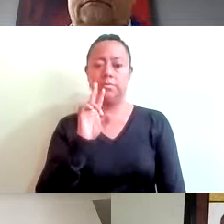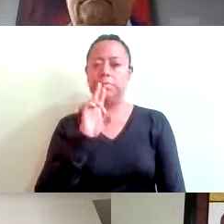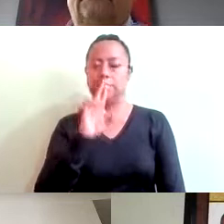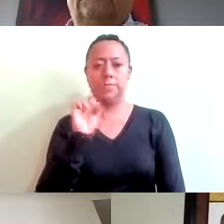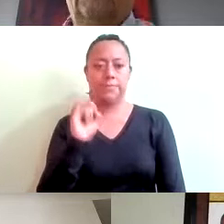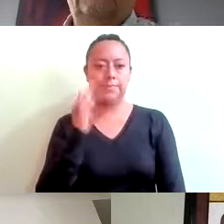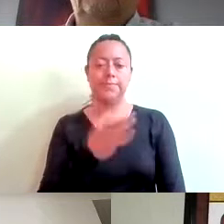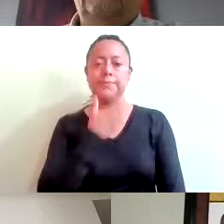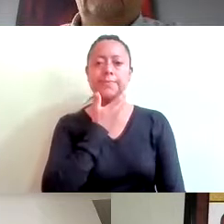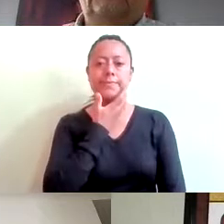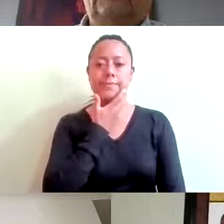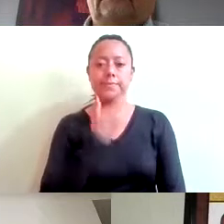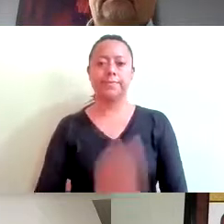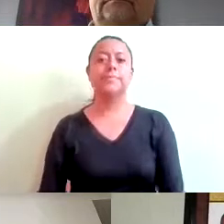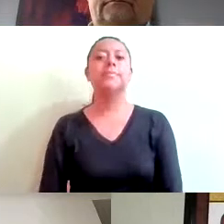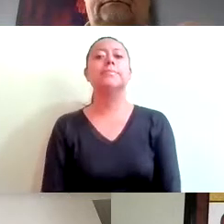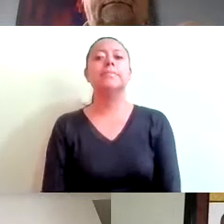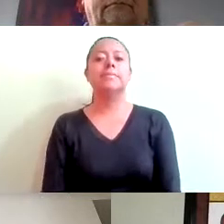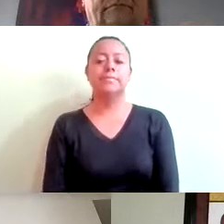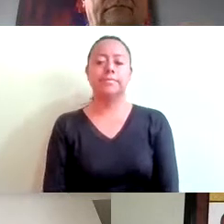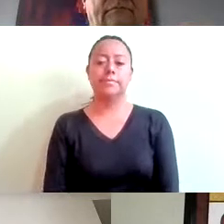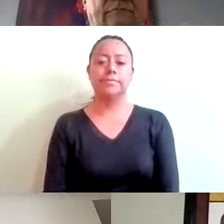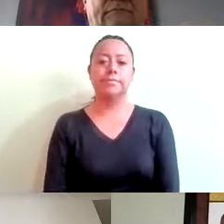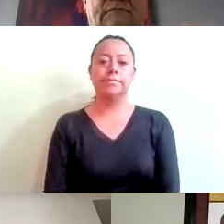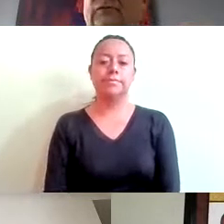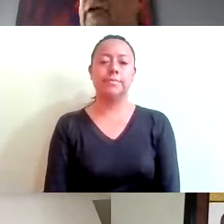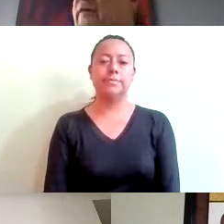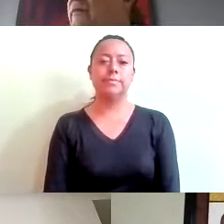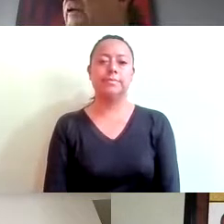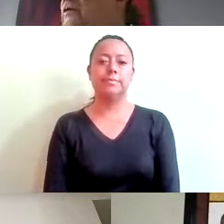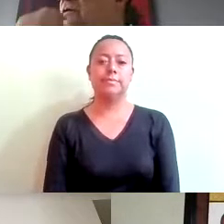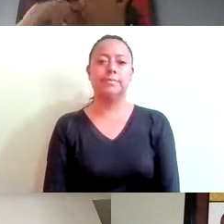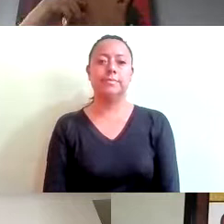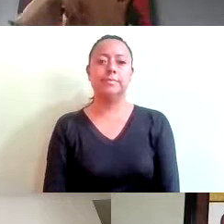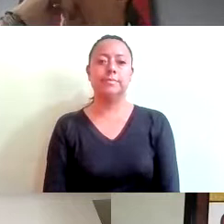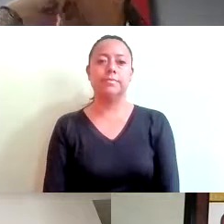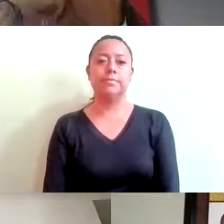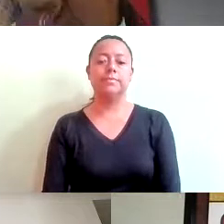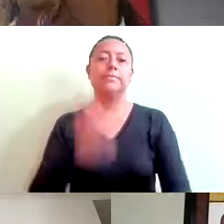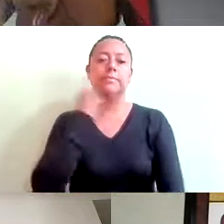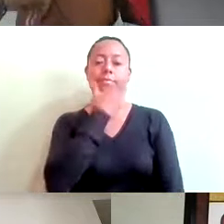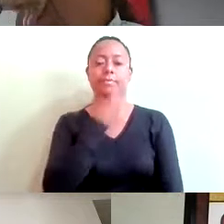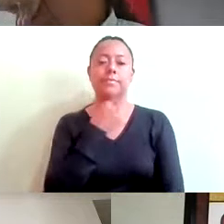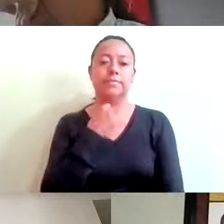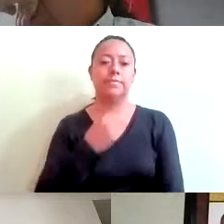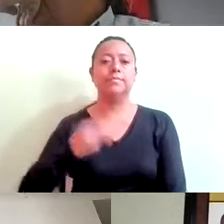¿verdad? Sí, así es. Bien, gracias. Diputado Alberto Martínez Urincho.